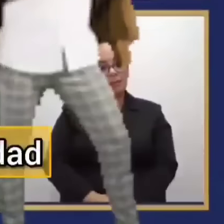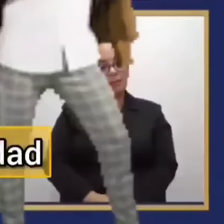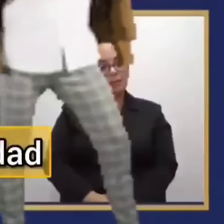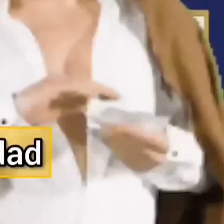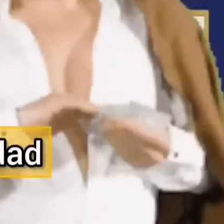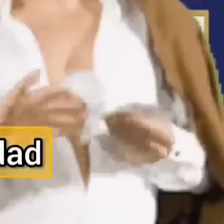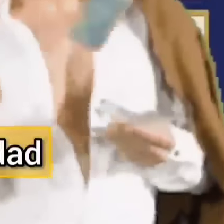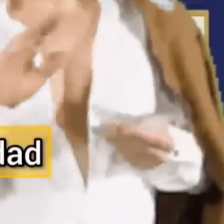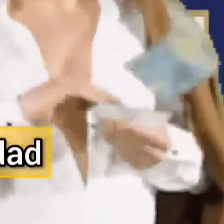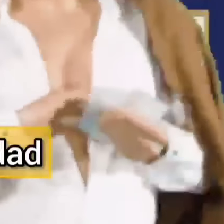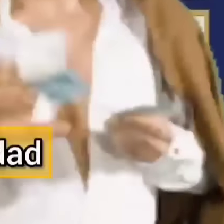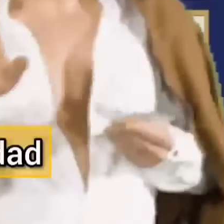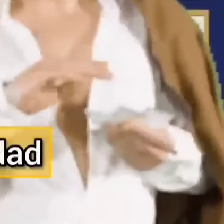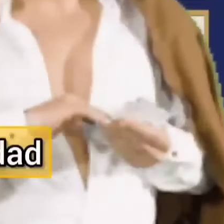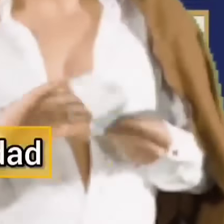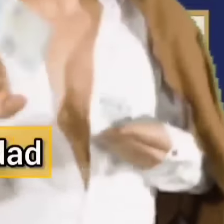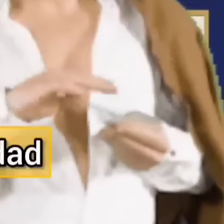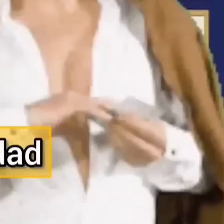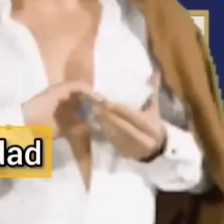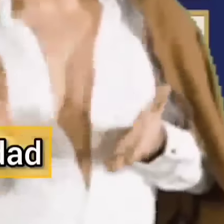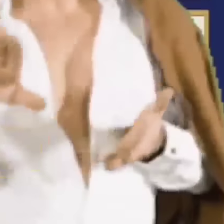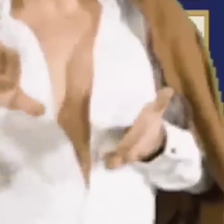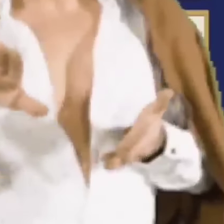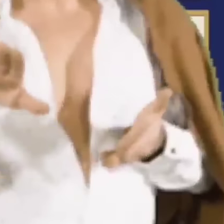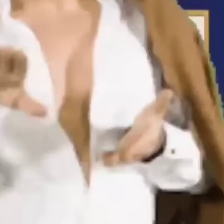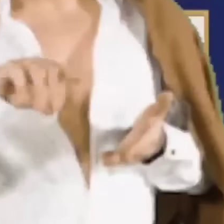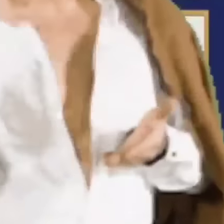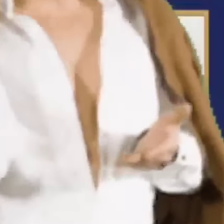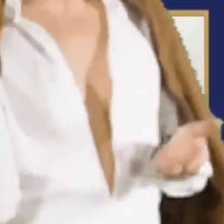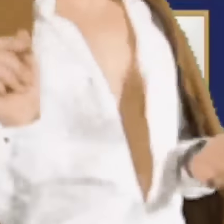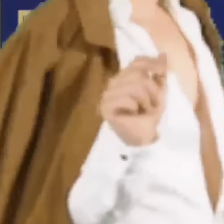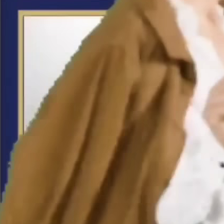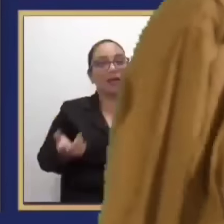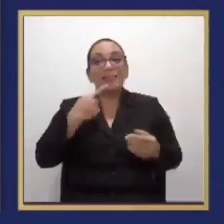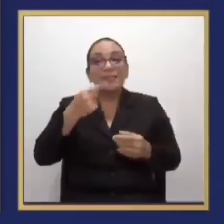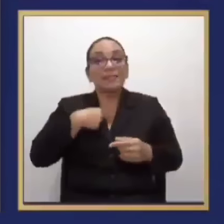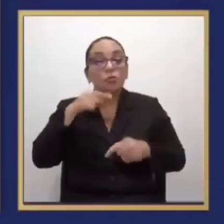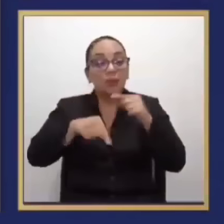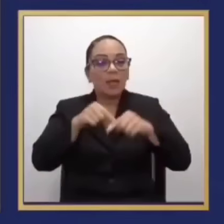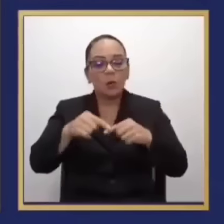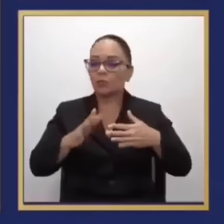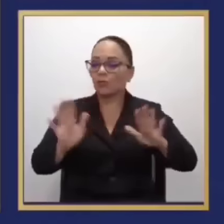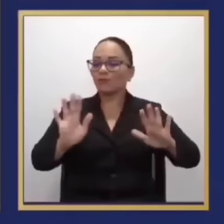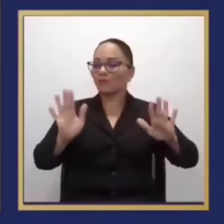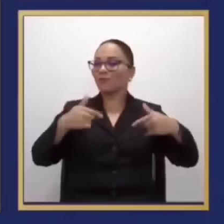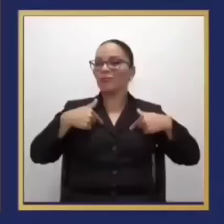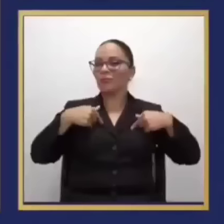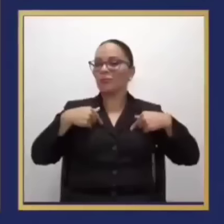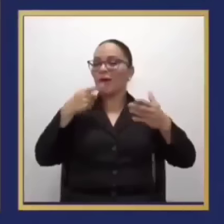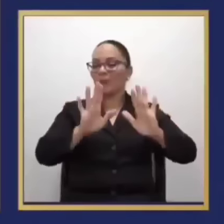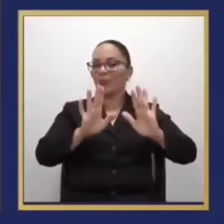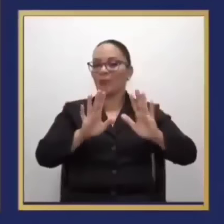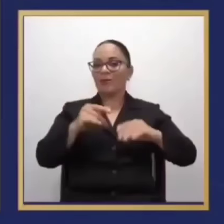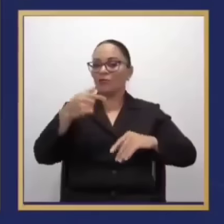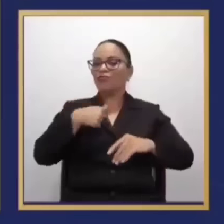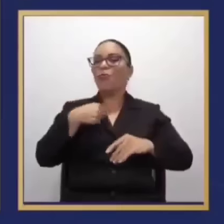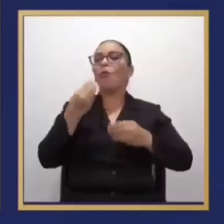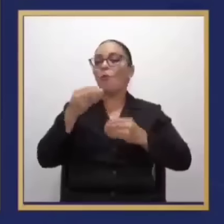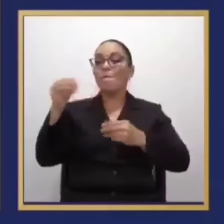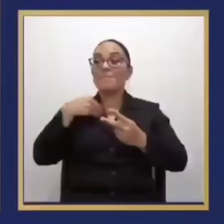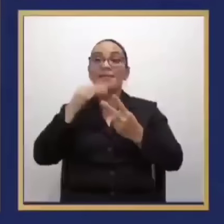ahí dicen que yo ataco la institucionalidad y la separación de poderes. Yo lo que ataco, y la señora ministra también, es